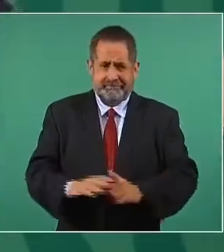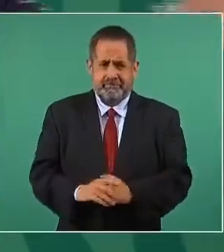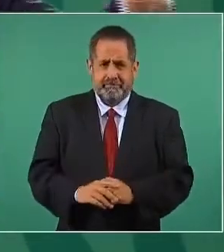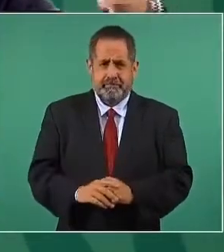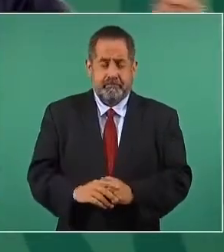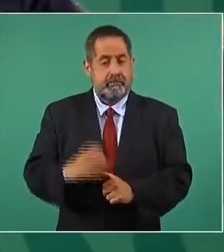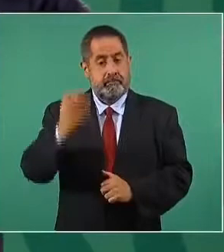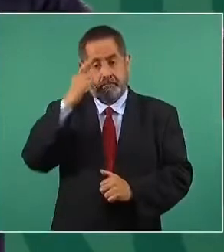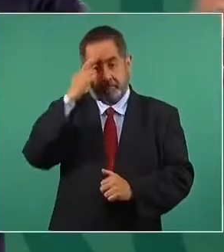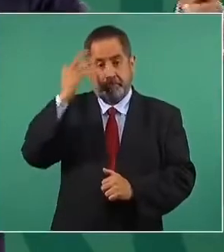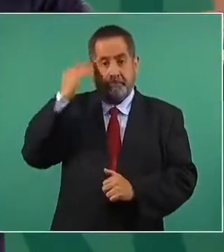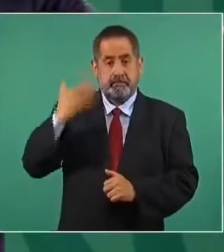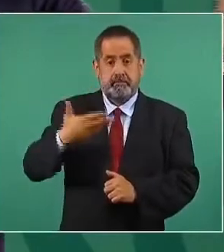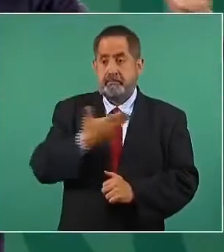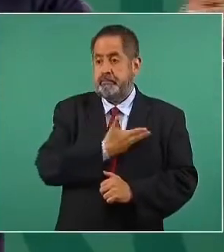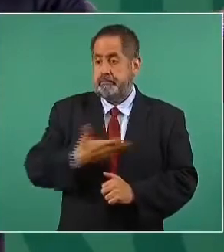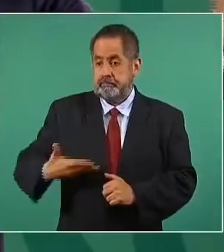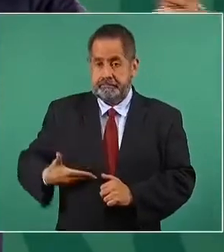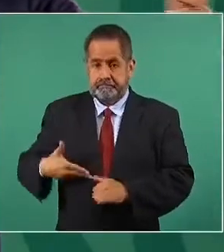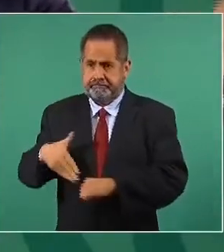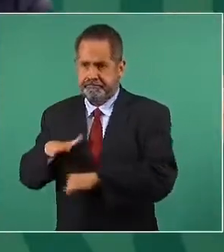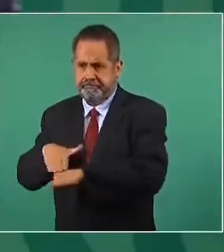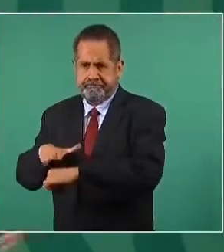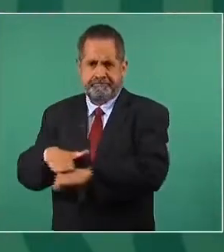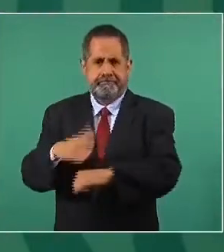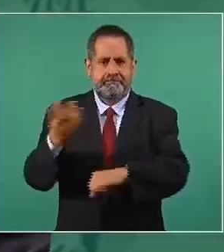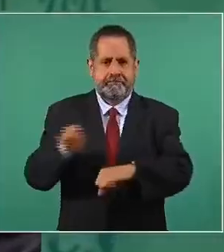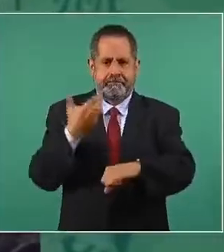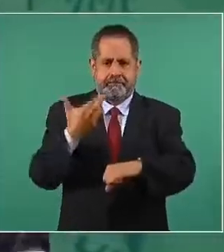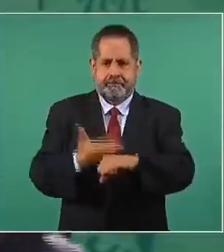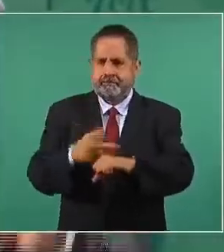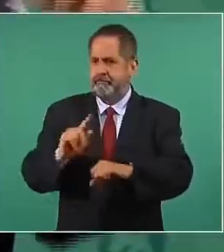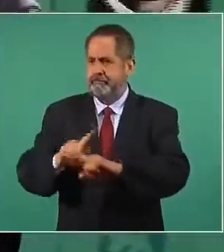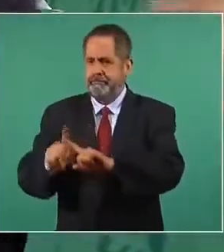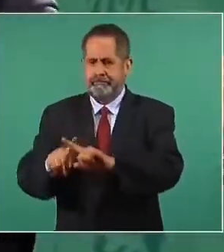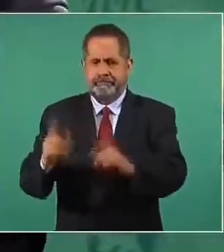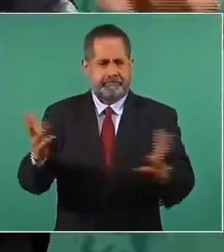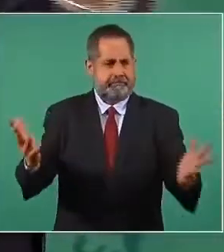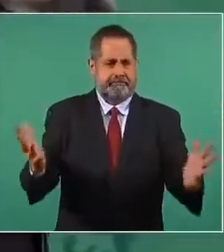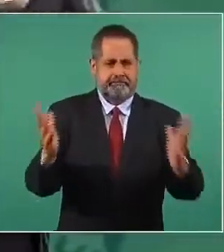los reunía el presidente a los secretarios del gobierno. A ver,